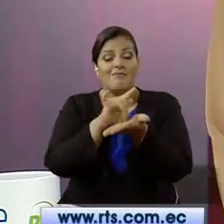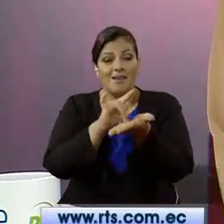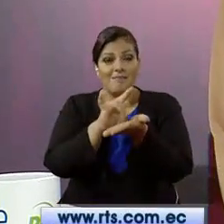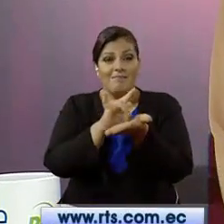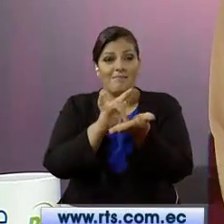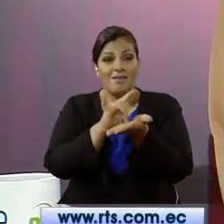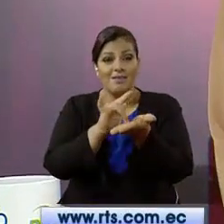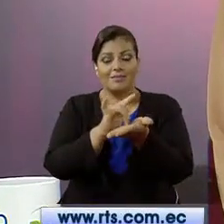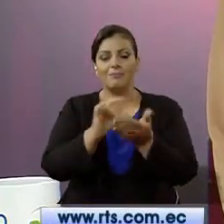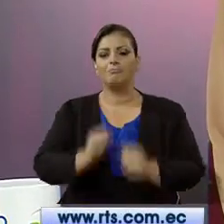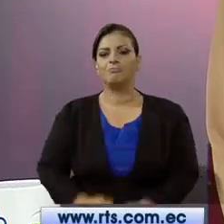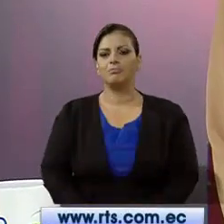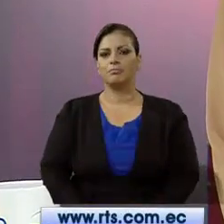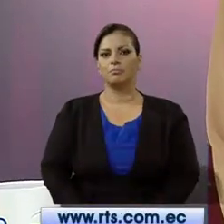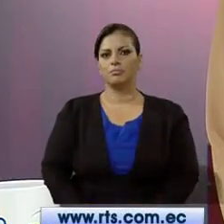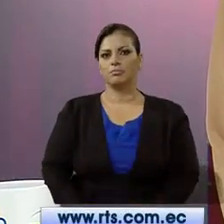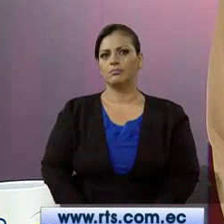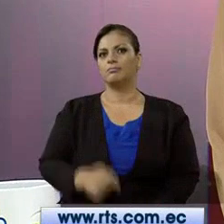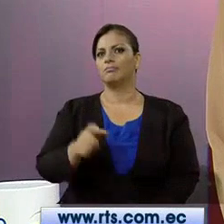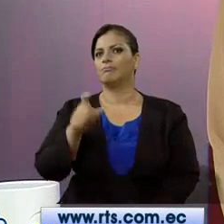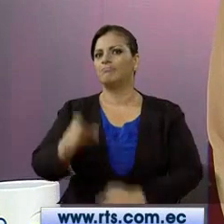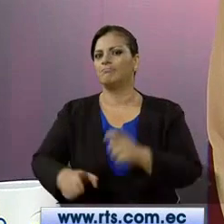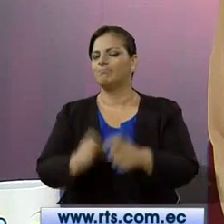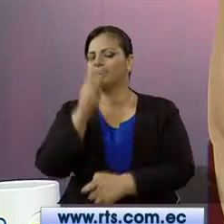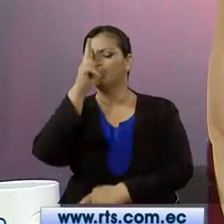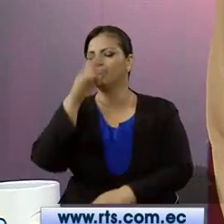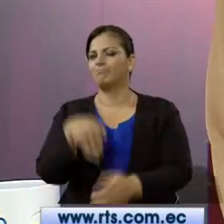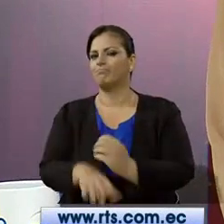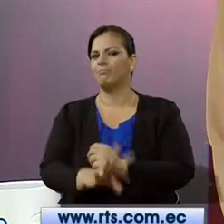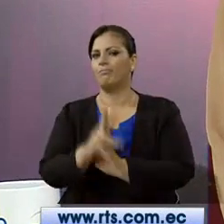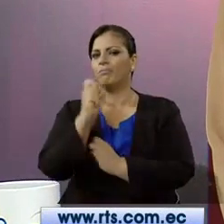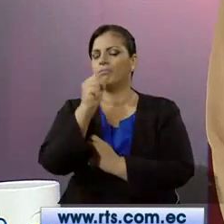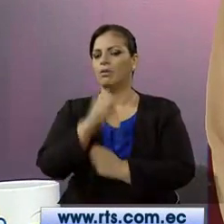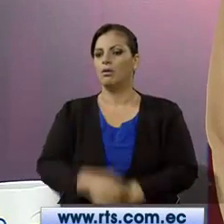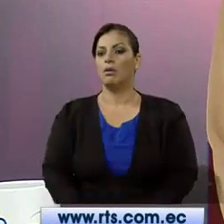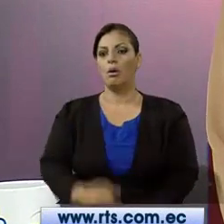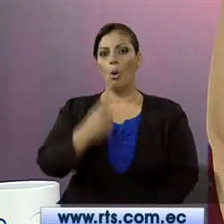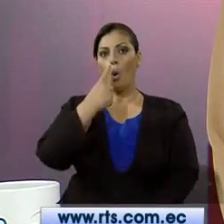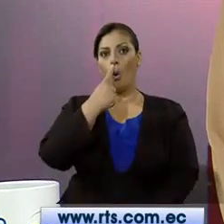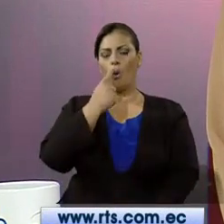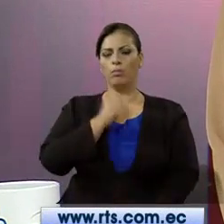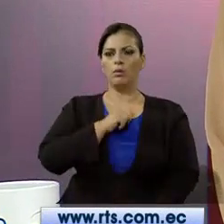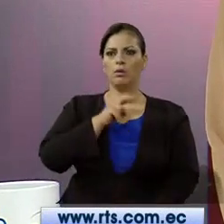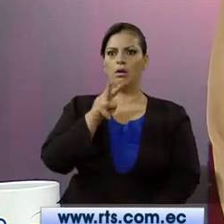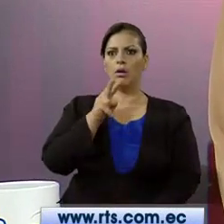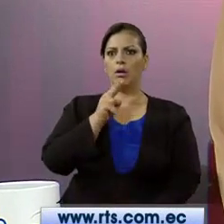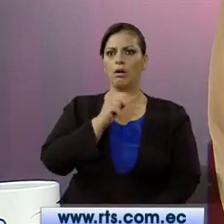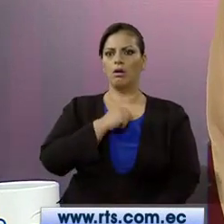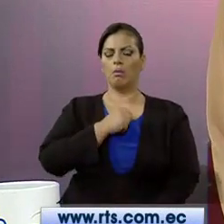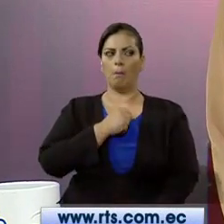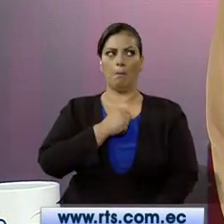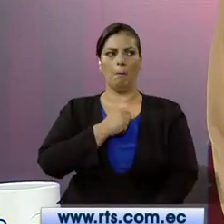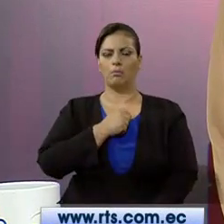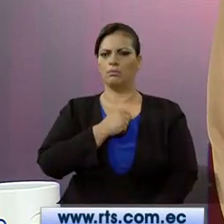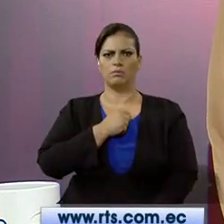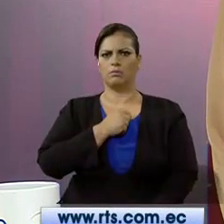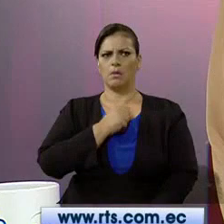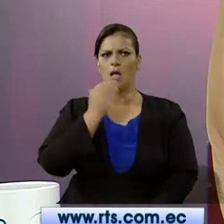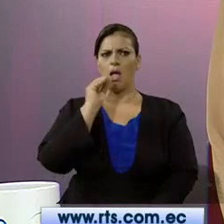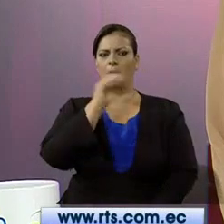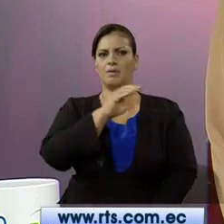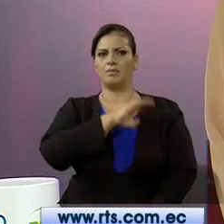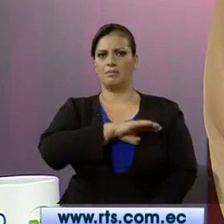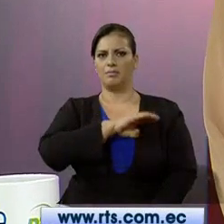quien arriesgó su integridad para poder evitar el asalto. Una mujer ha quedado detenida. Adriana Rojas nos tiene los